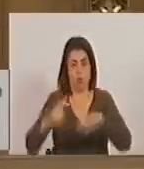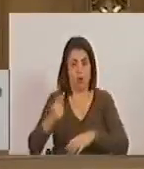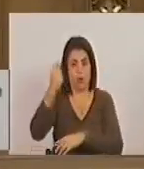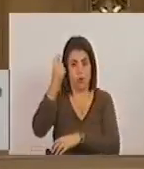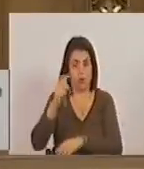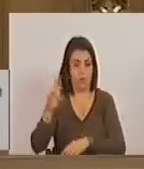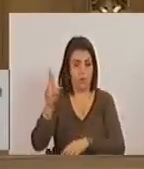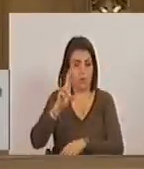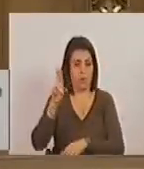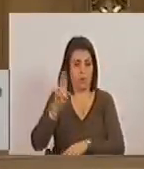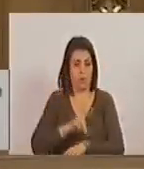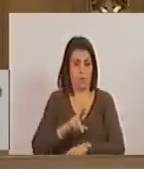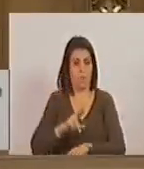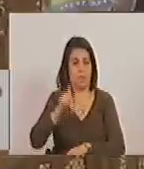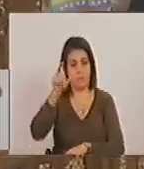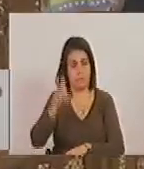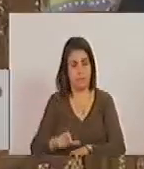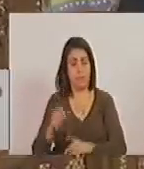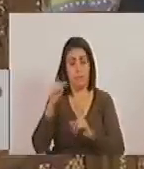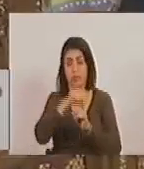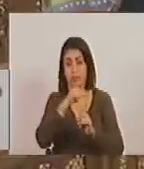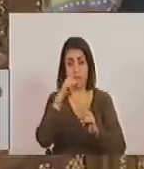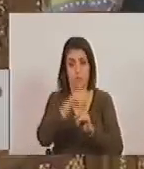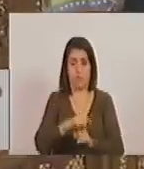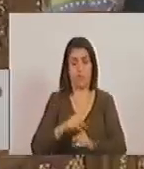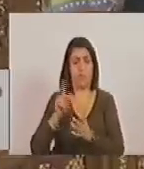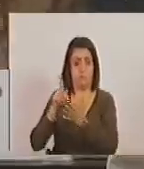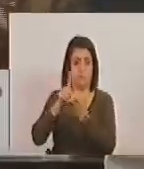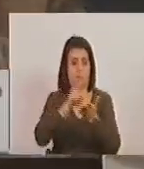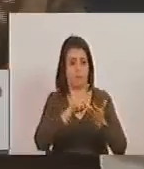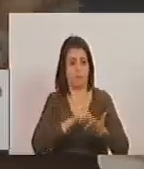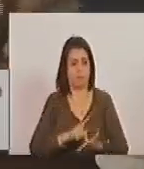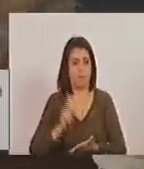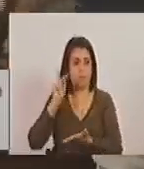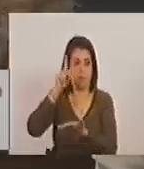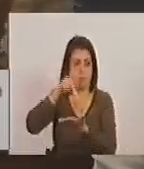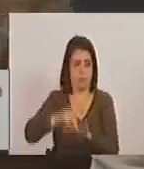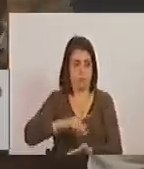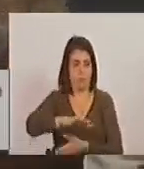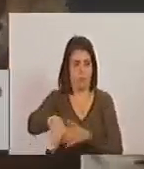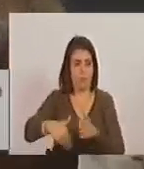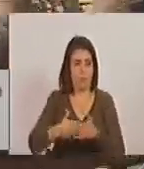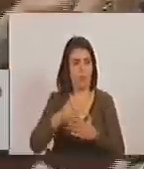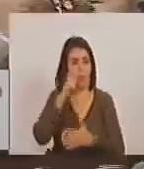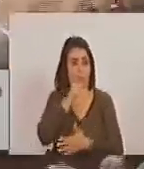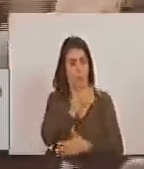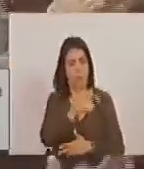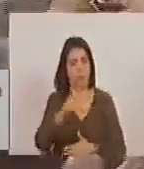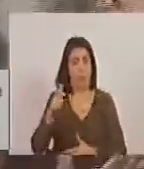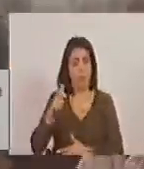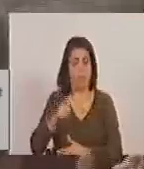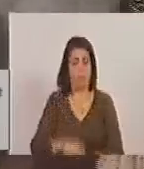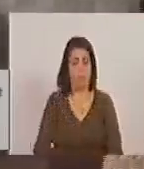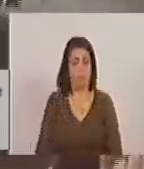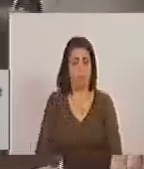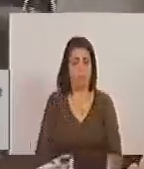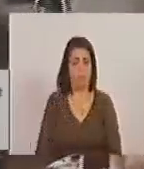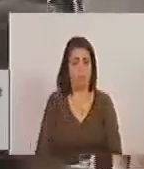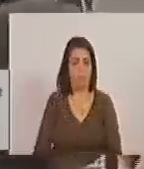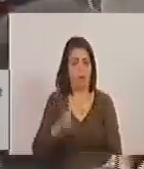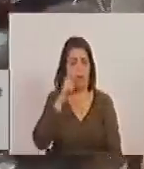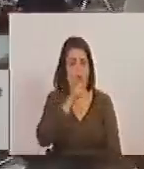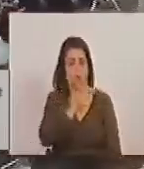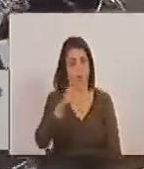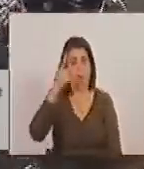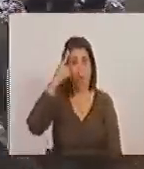de la República, camarada, luchando por la participación protagónica de un pueblo, camarada. Que el pueblo